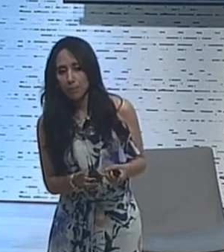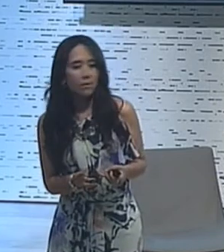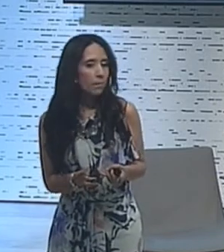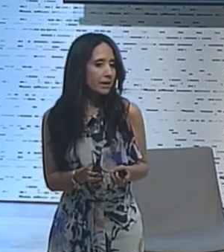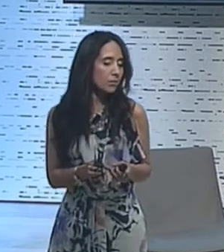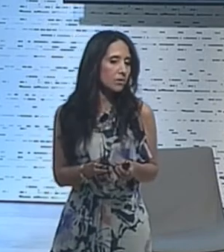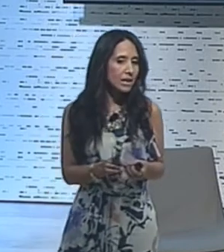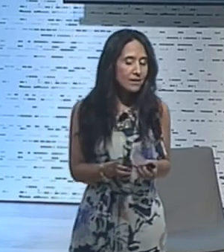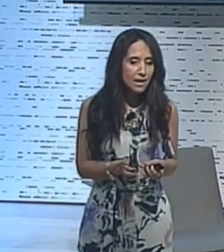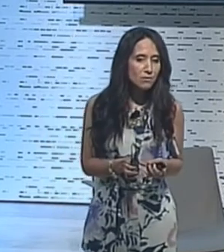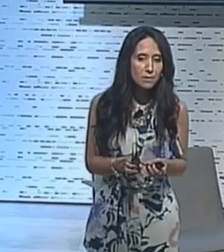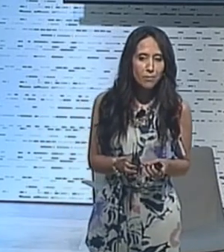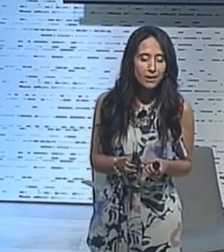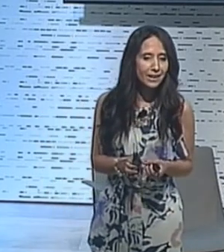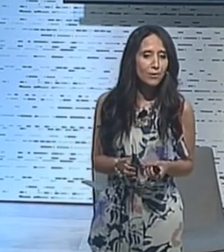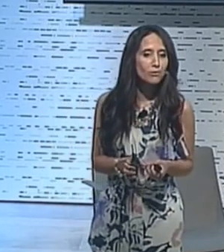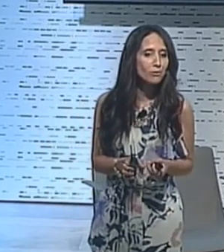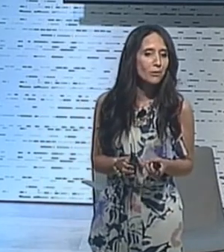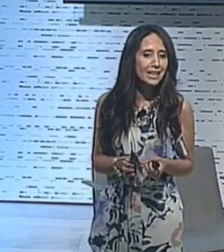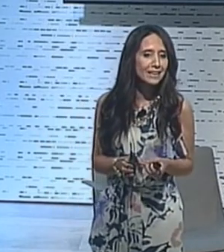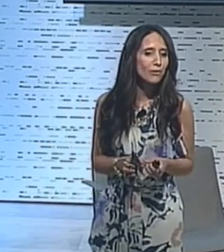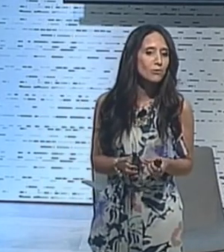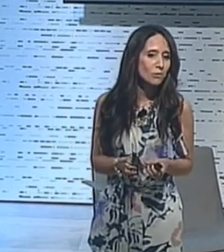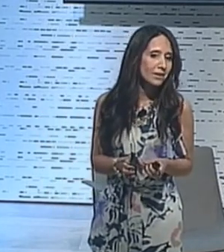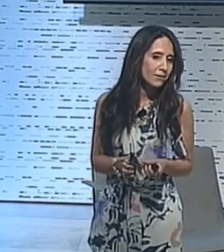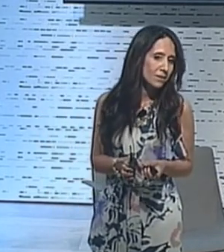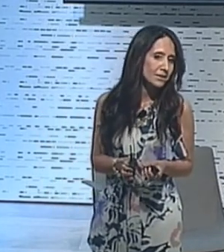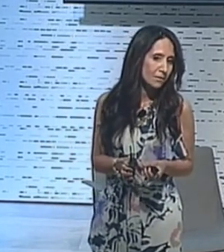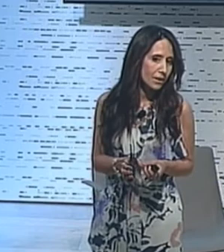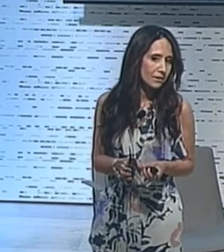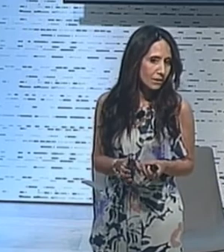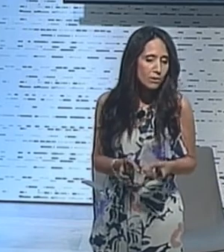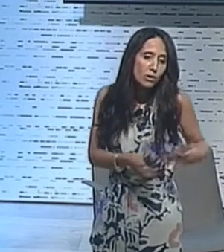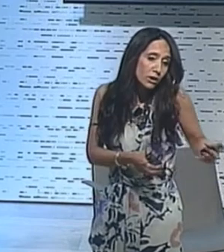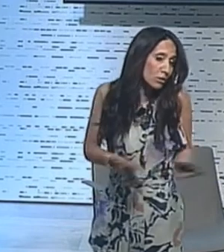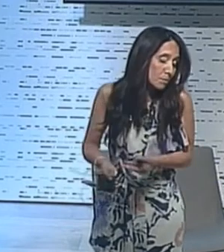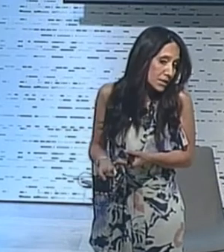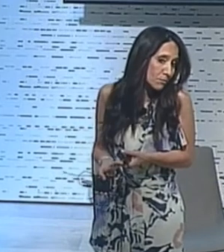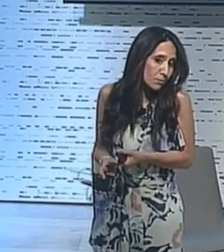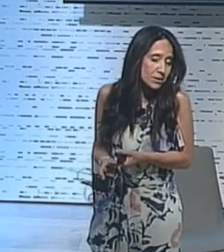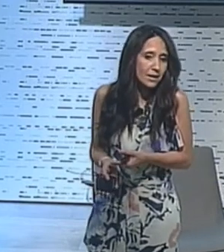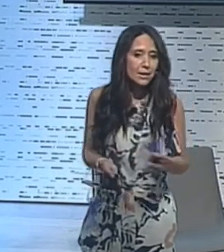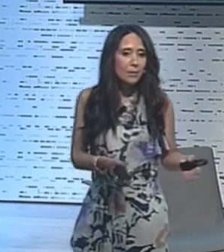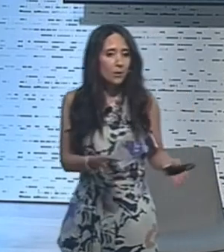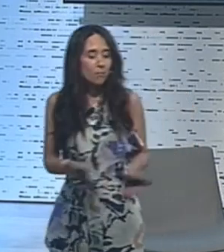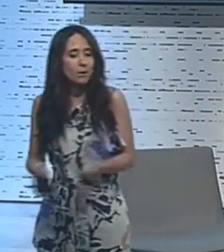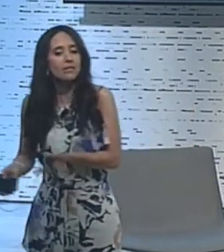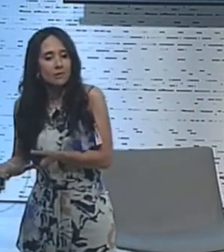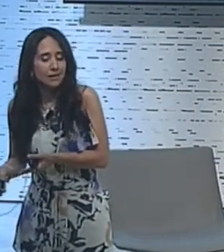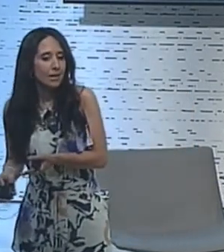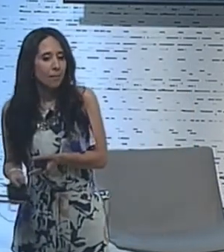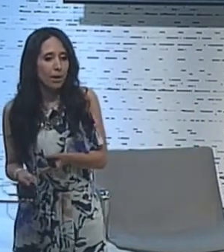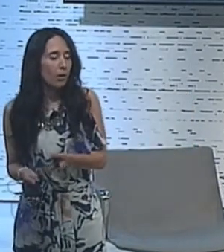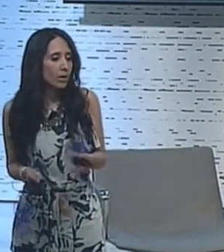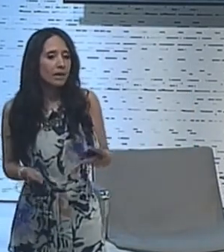buscador, pero la parte emocional esa ya no se puede construir y reconstruir tan fácilmente, ¿no? Yo creo que todos pasamos por